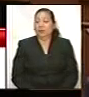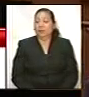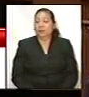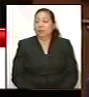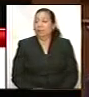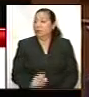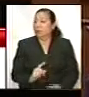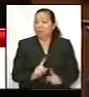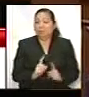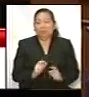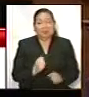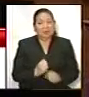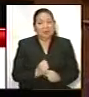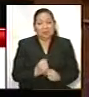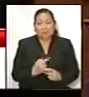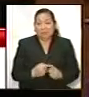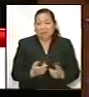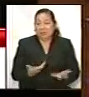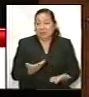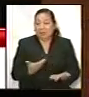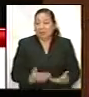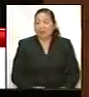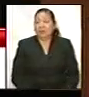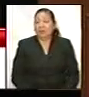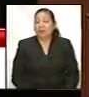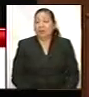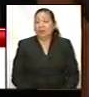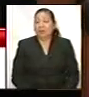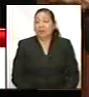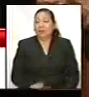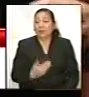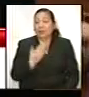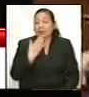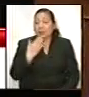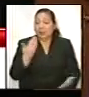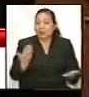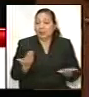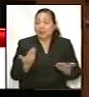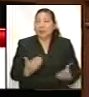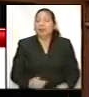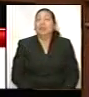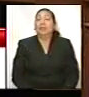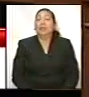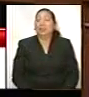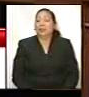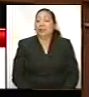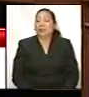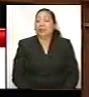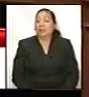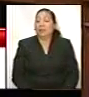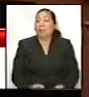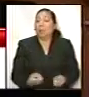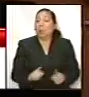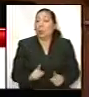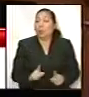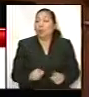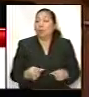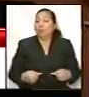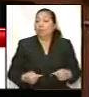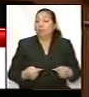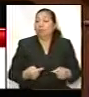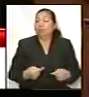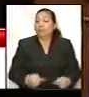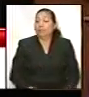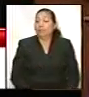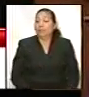No voy a cuestionar la buena fe que puede haber en el autor o quienes han impulsado esta iniciativa, pero cuando hay este tipo de discusiones,